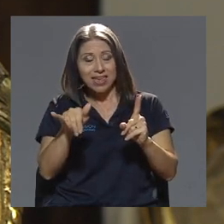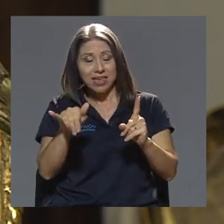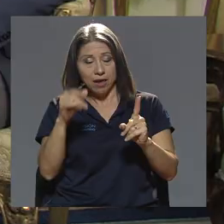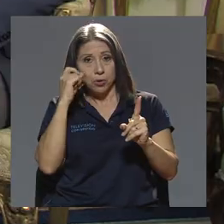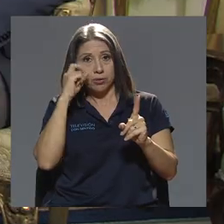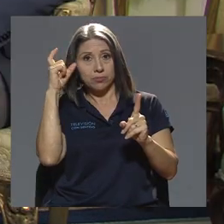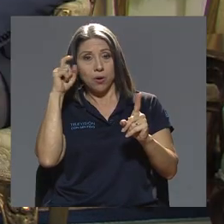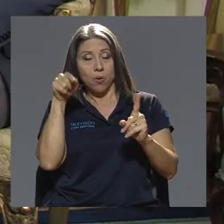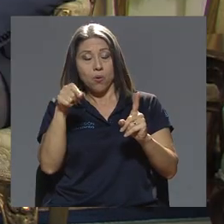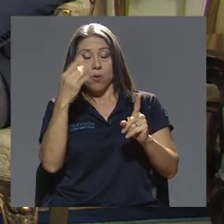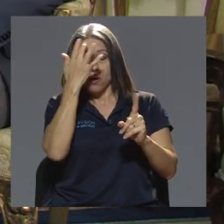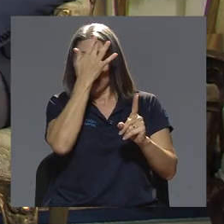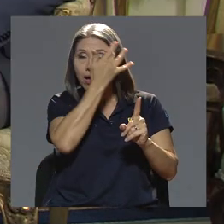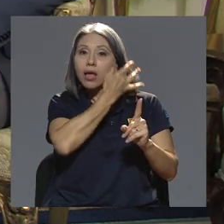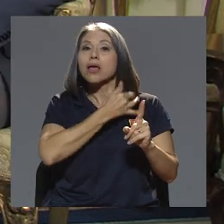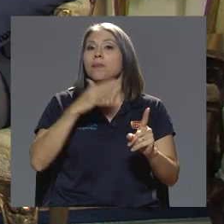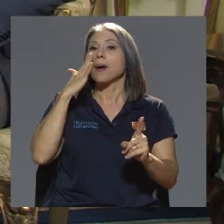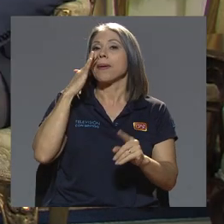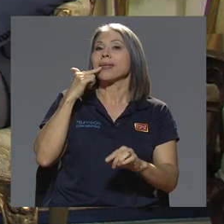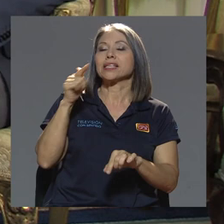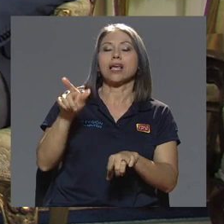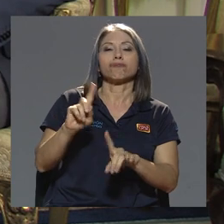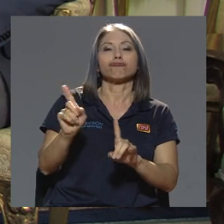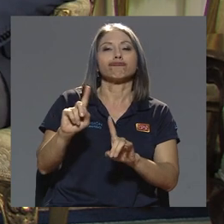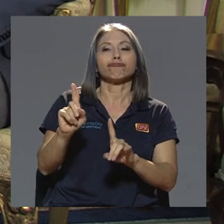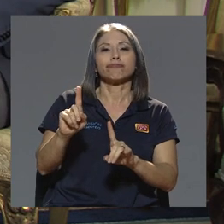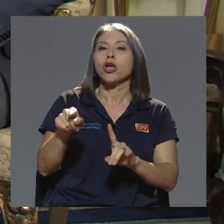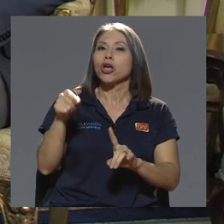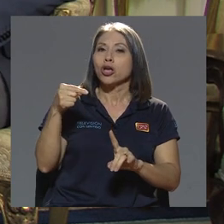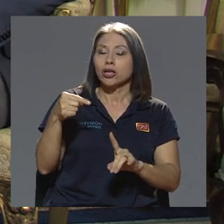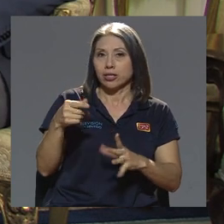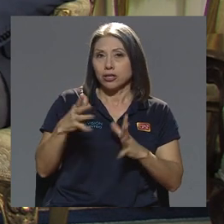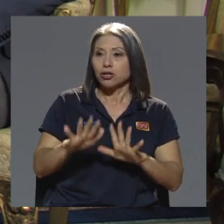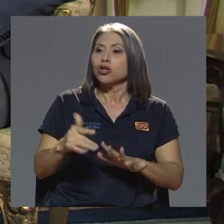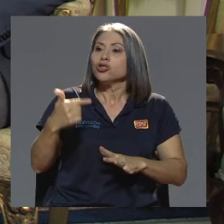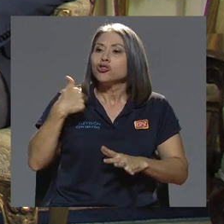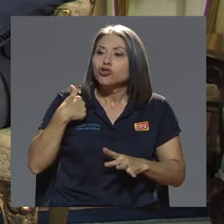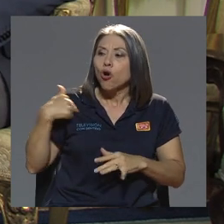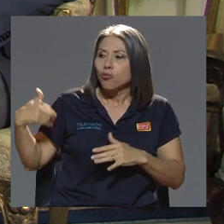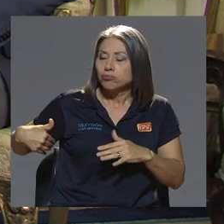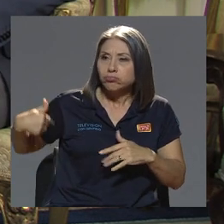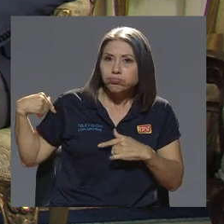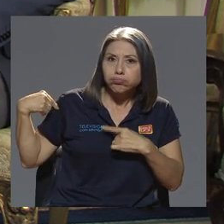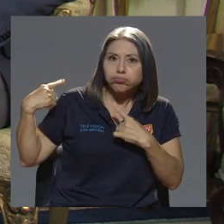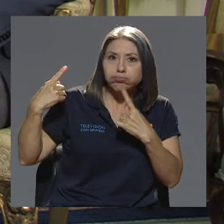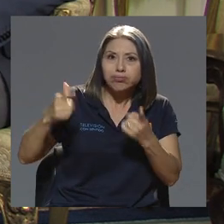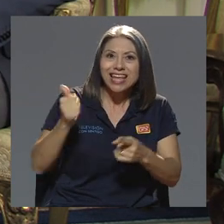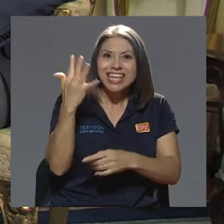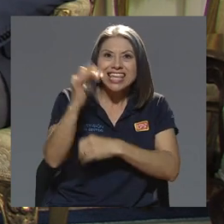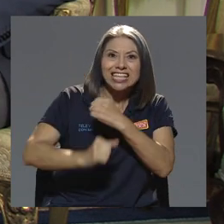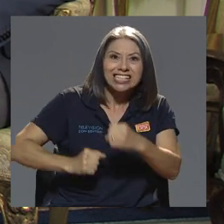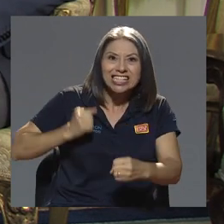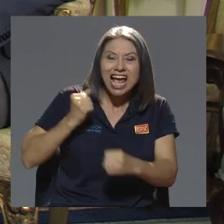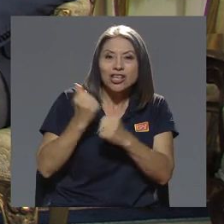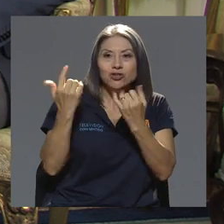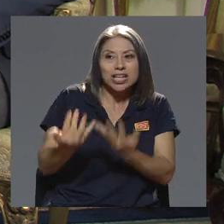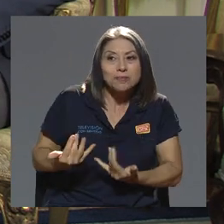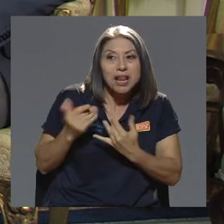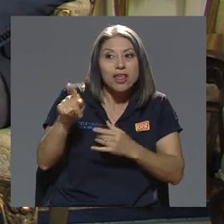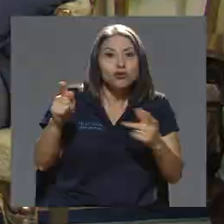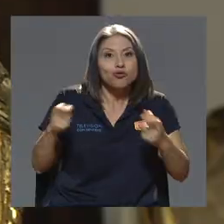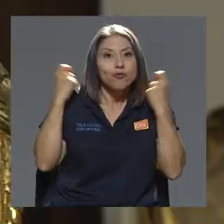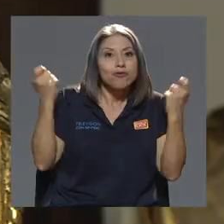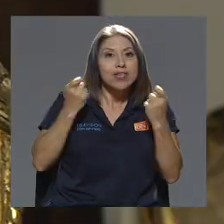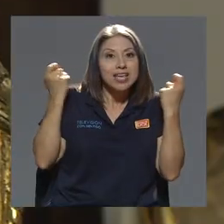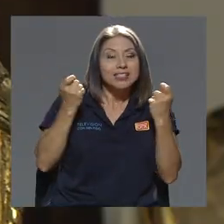mucho. Y me dije, mamá, no, mijita. Yo tengo 15 años esperando esta fiesta y vayas vos o no vayas, yo la fiesta la